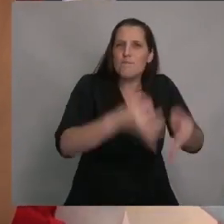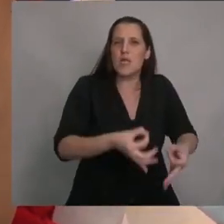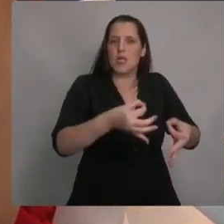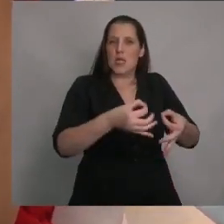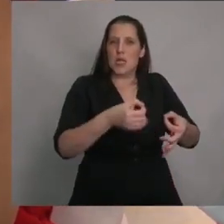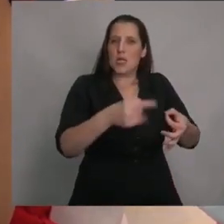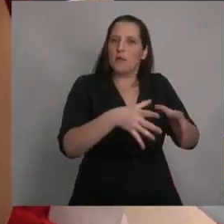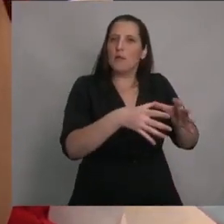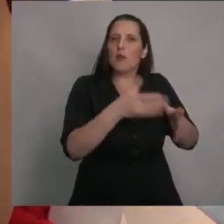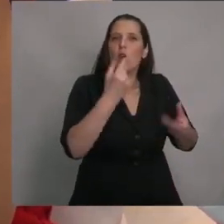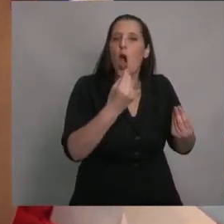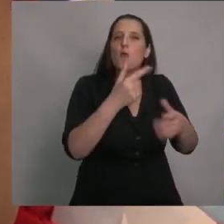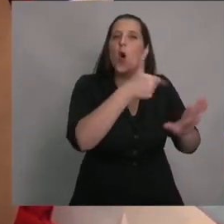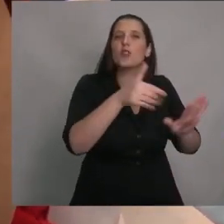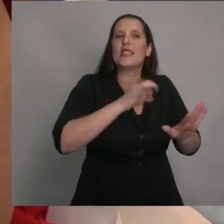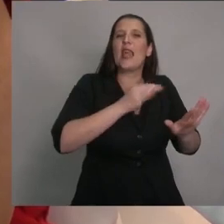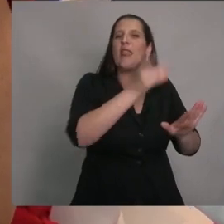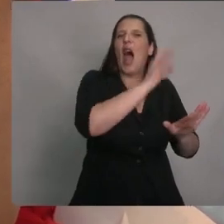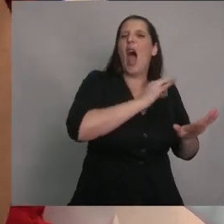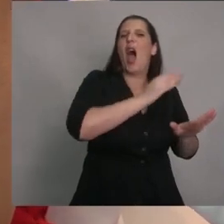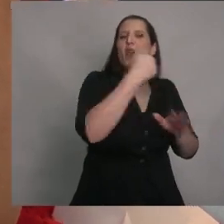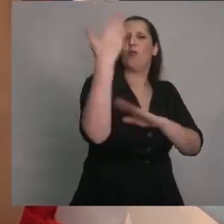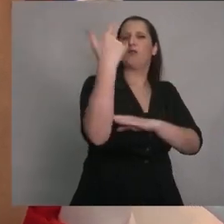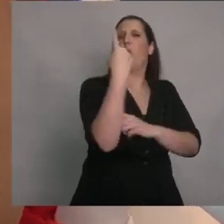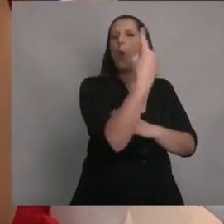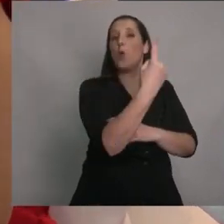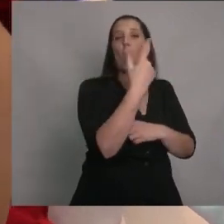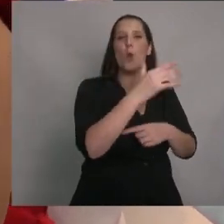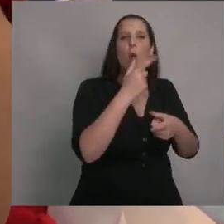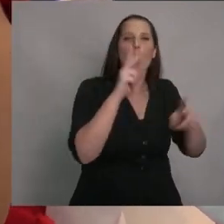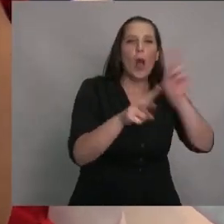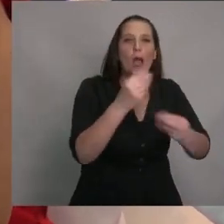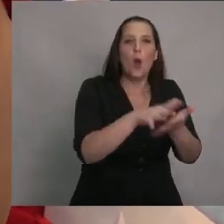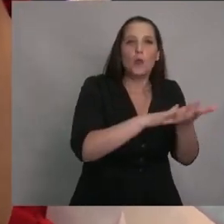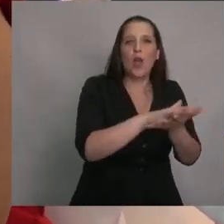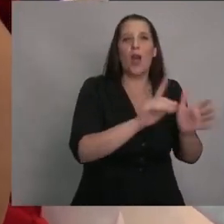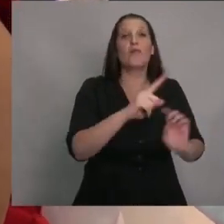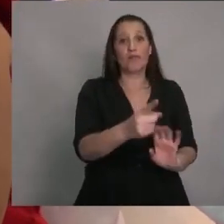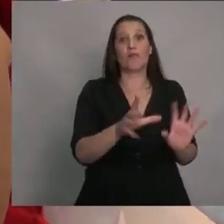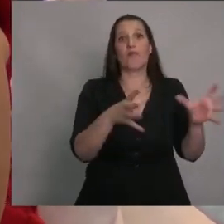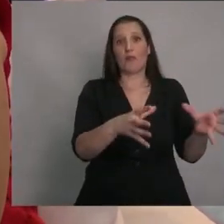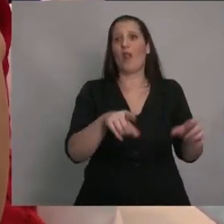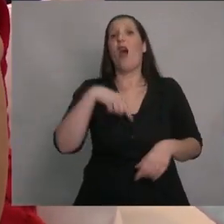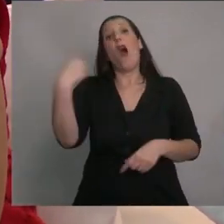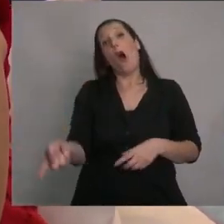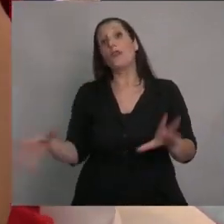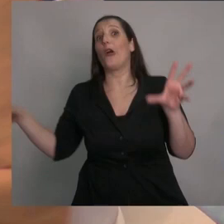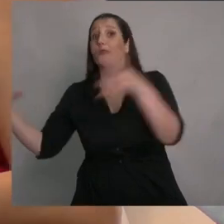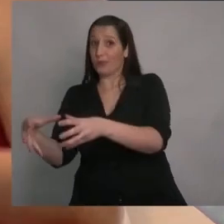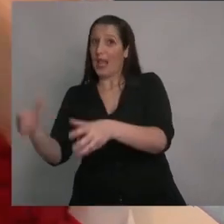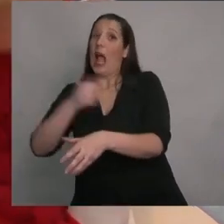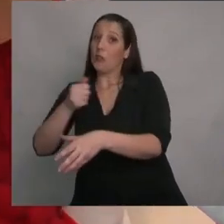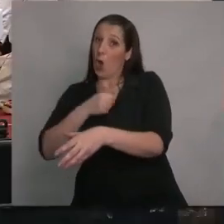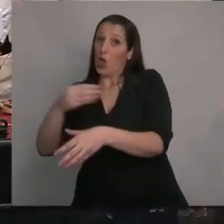ecuménico de los años 60 y 70, y sectores católicos y evangélicos fundamentalistas.